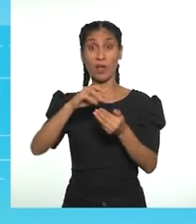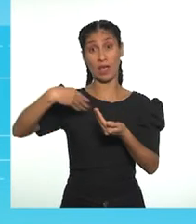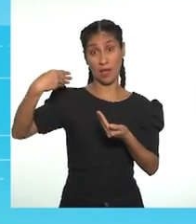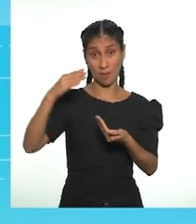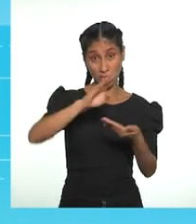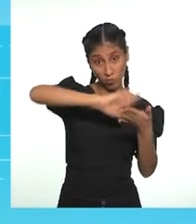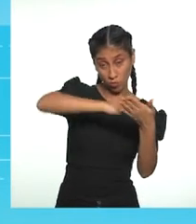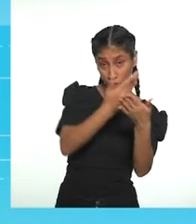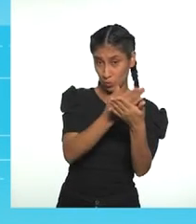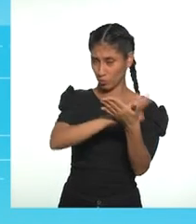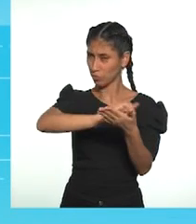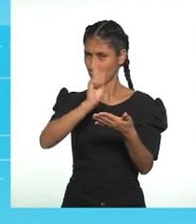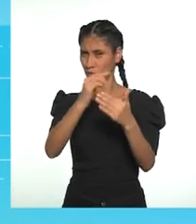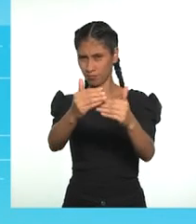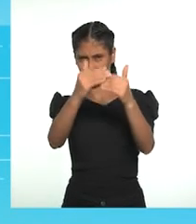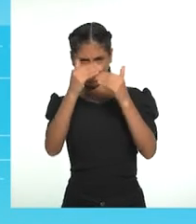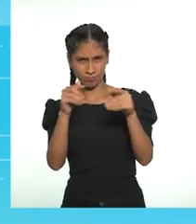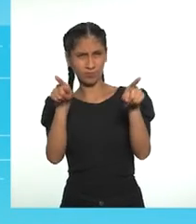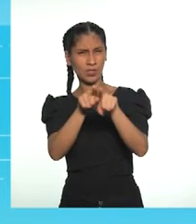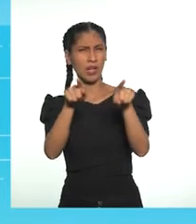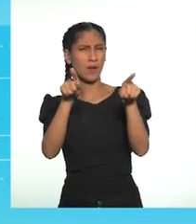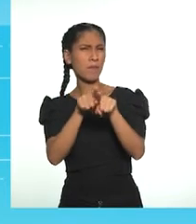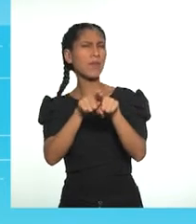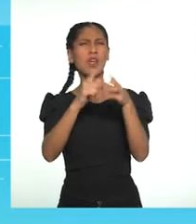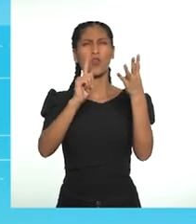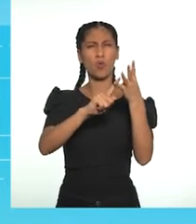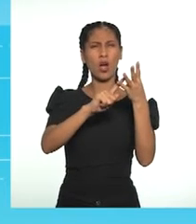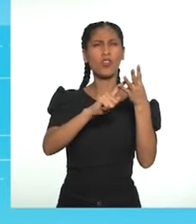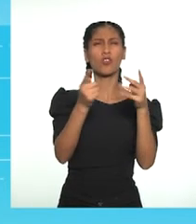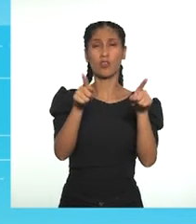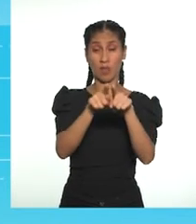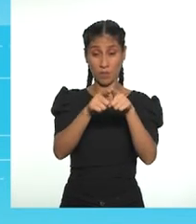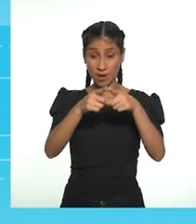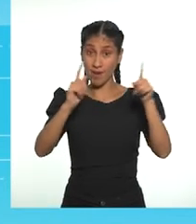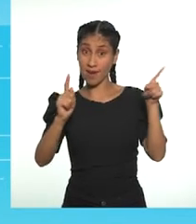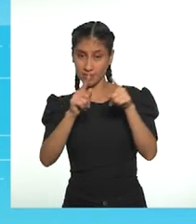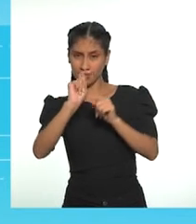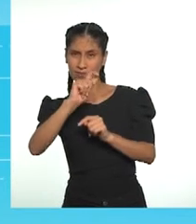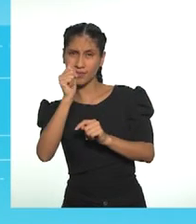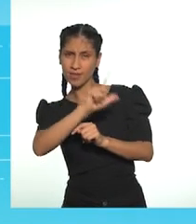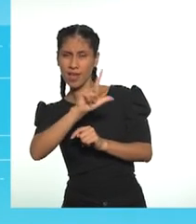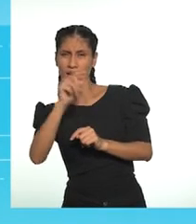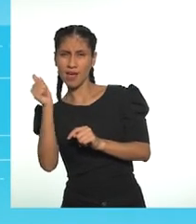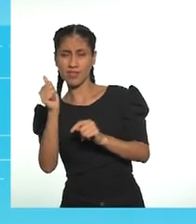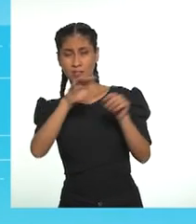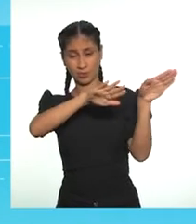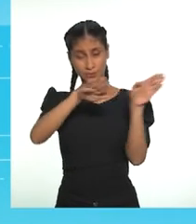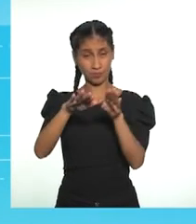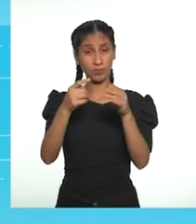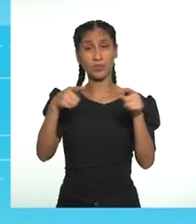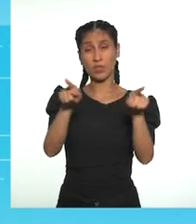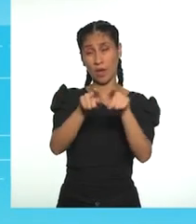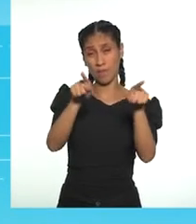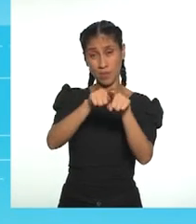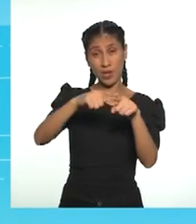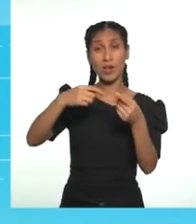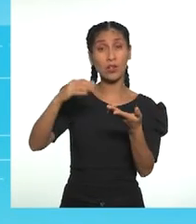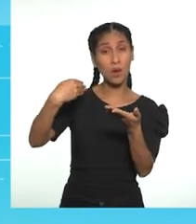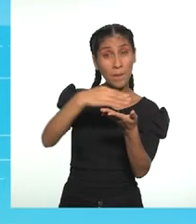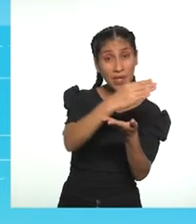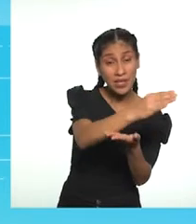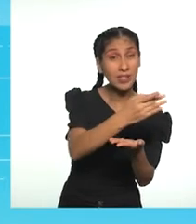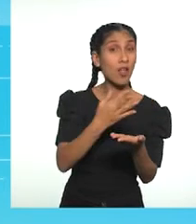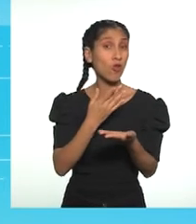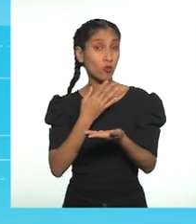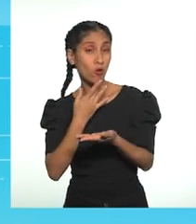frito. 3. Respeta las vedas. 4. Revisa las tallas mínimas. 5. Consume pescados